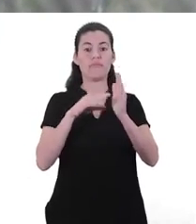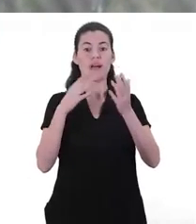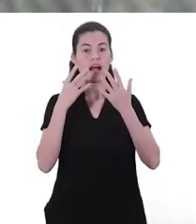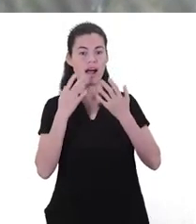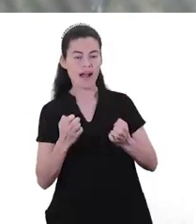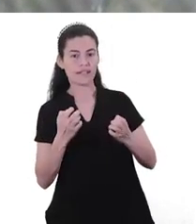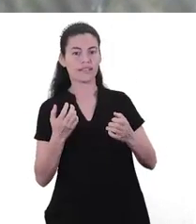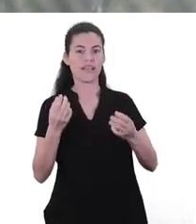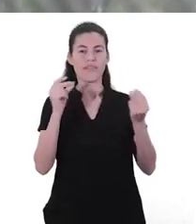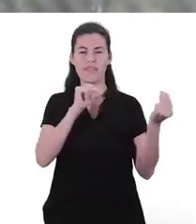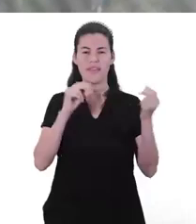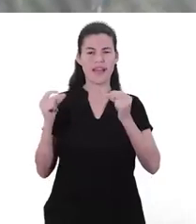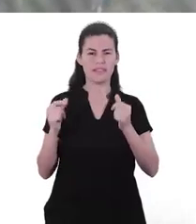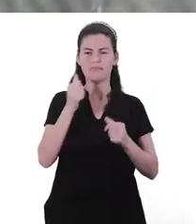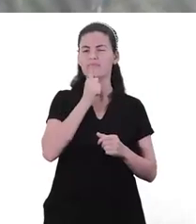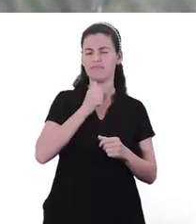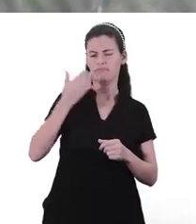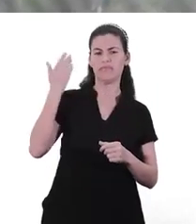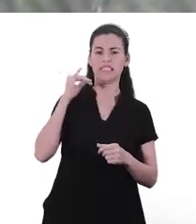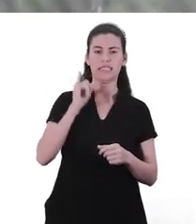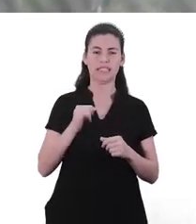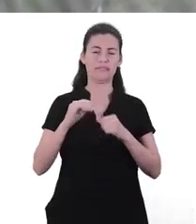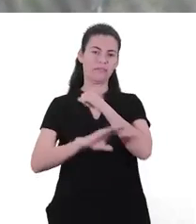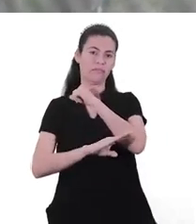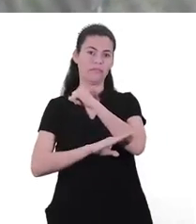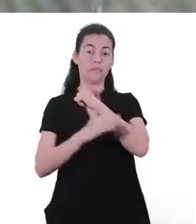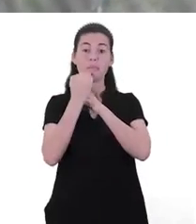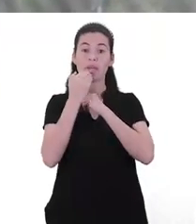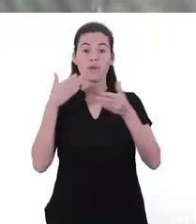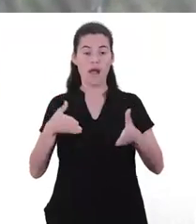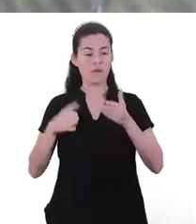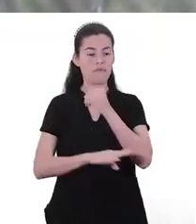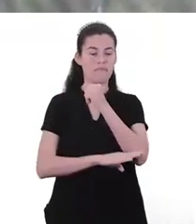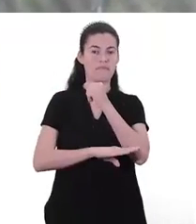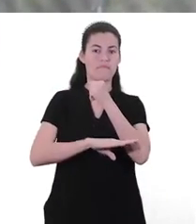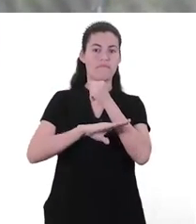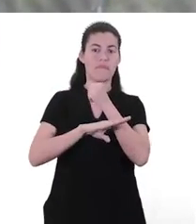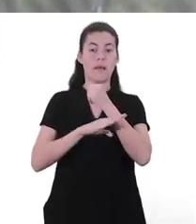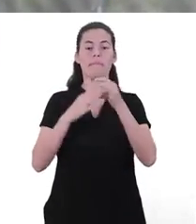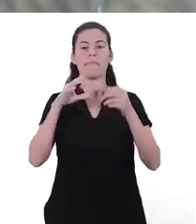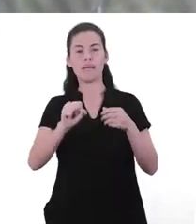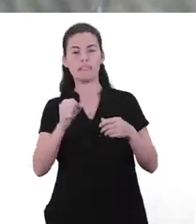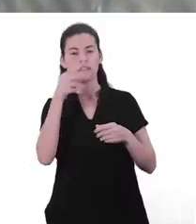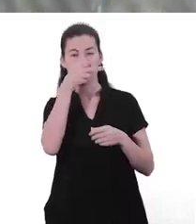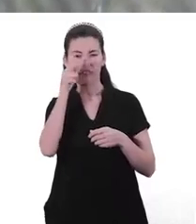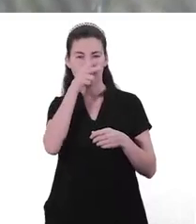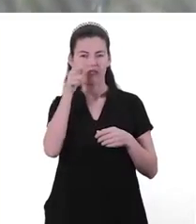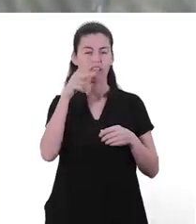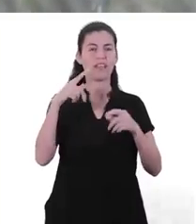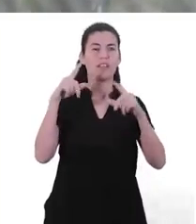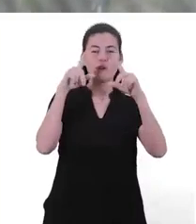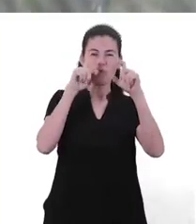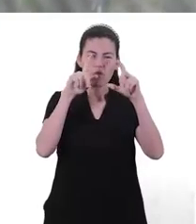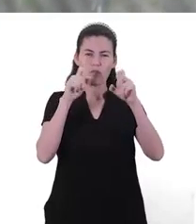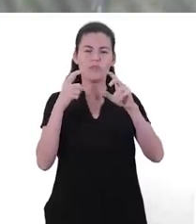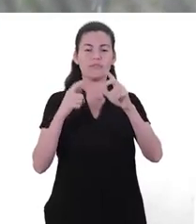teatro, danza, siempre hubo artes plásticas. Pero ahora está cambiando mucho también ese concepto de artes visuales, donde se le agrega también la